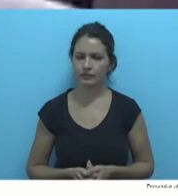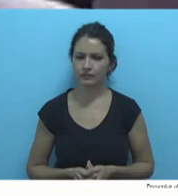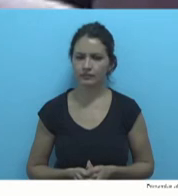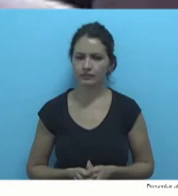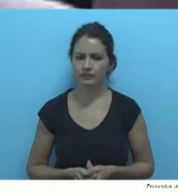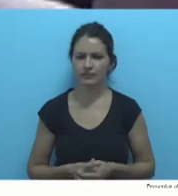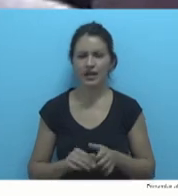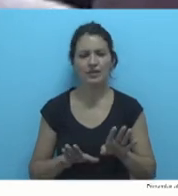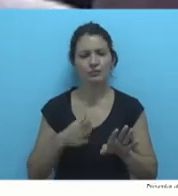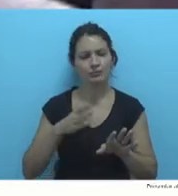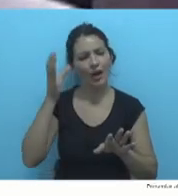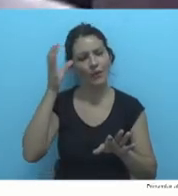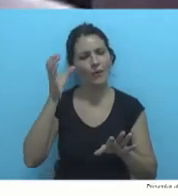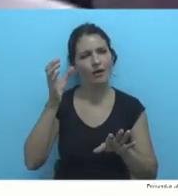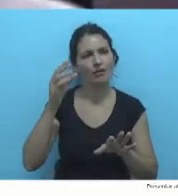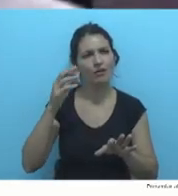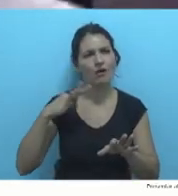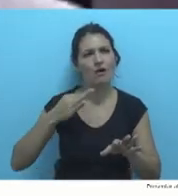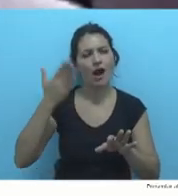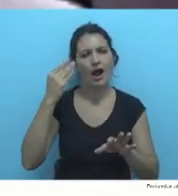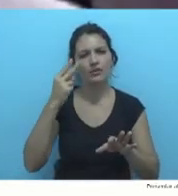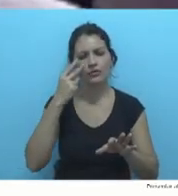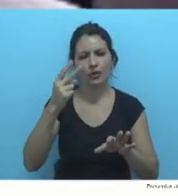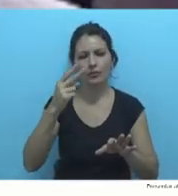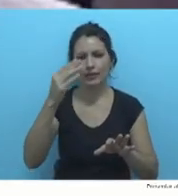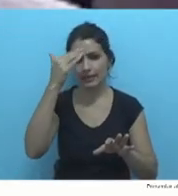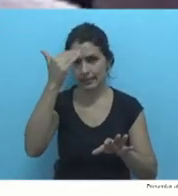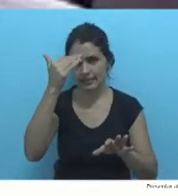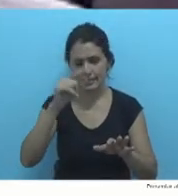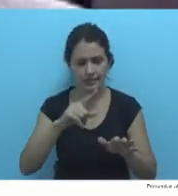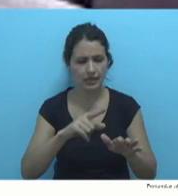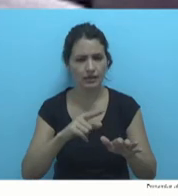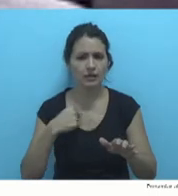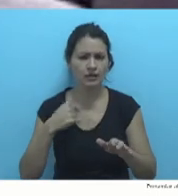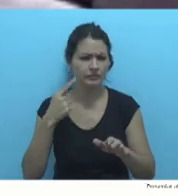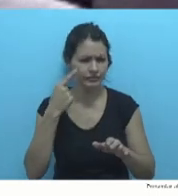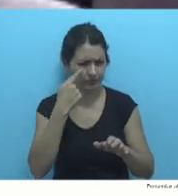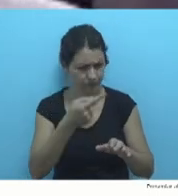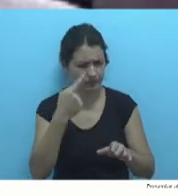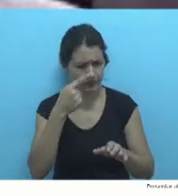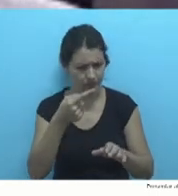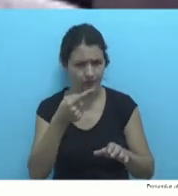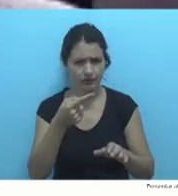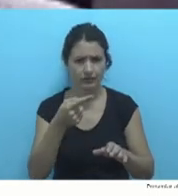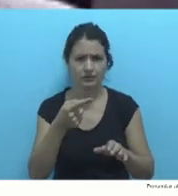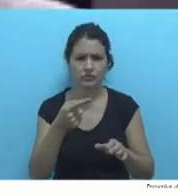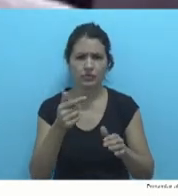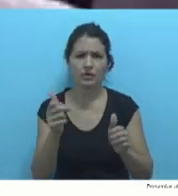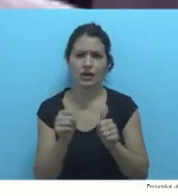cumplía 57 años, desde antes de eso, que estuve en la audiencia acompañando